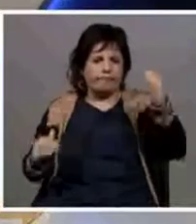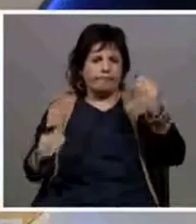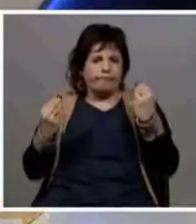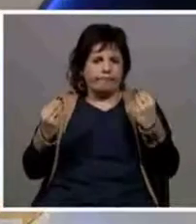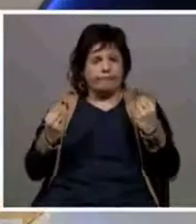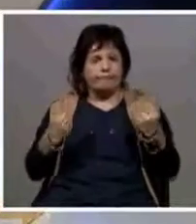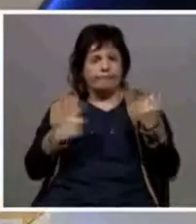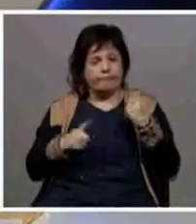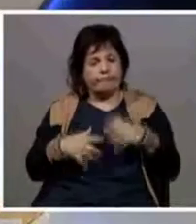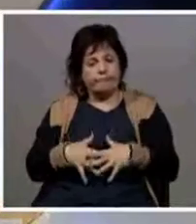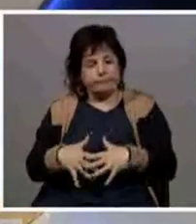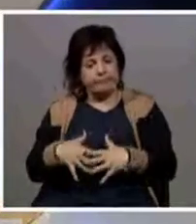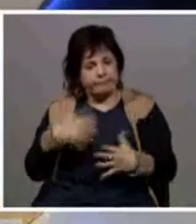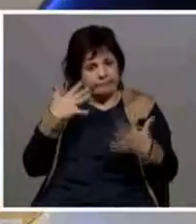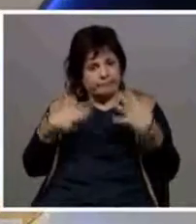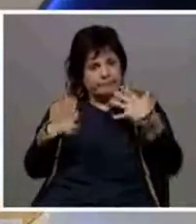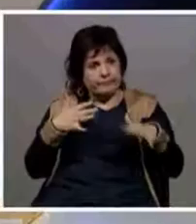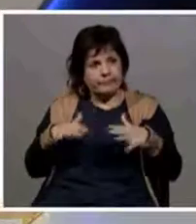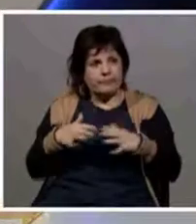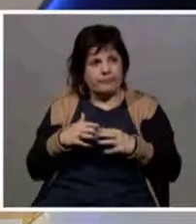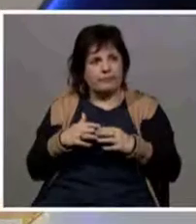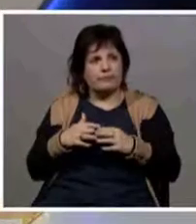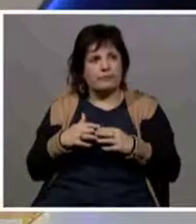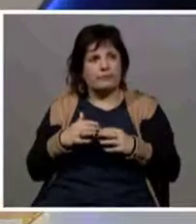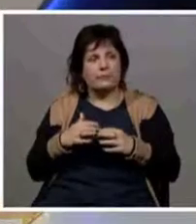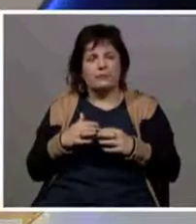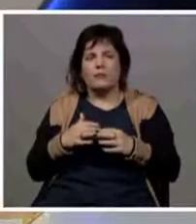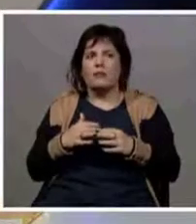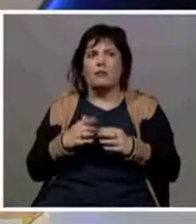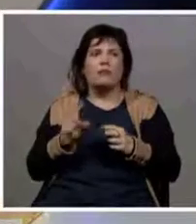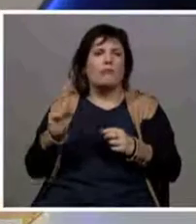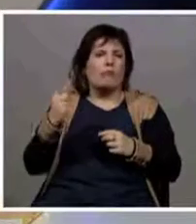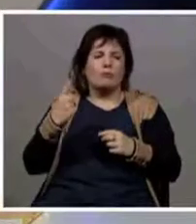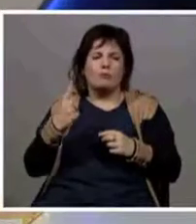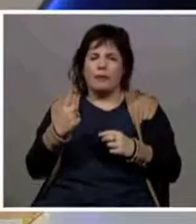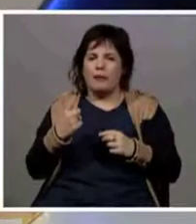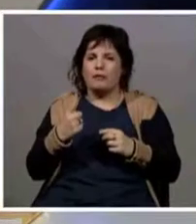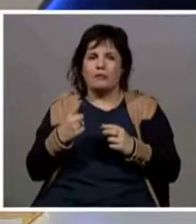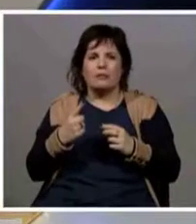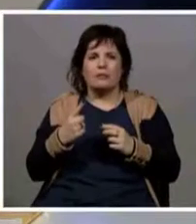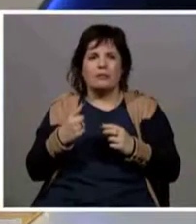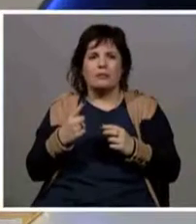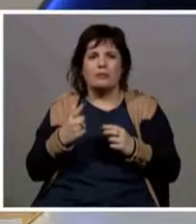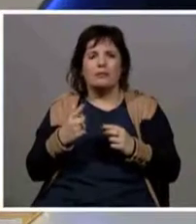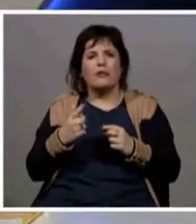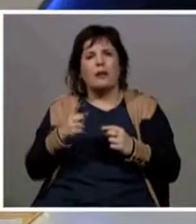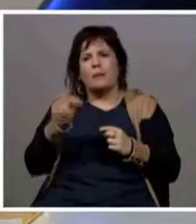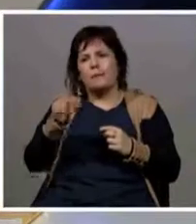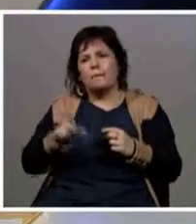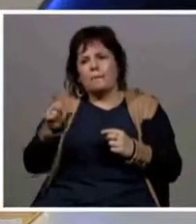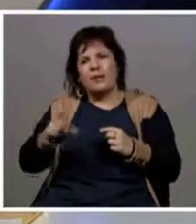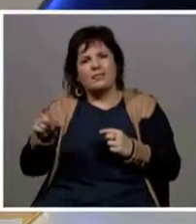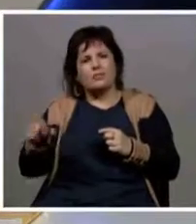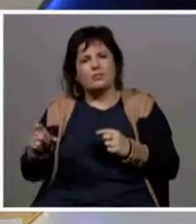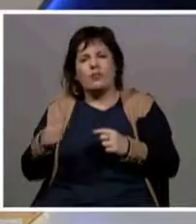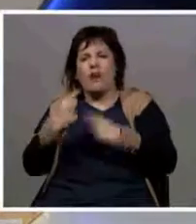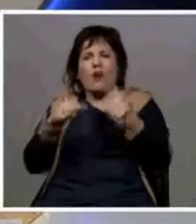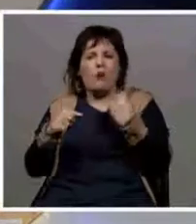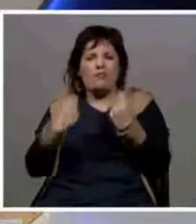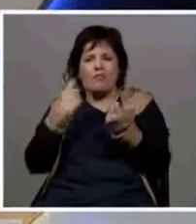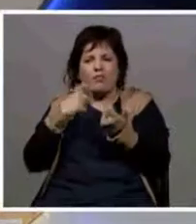la maternidad en adolescentes se concentra fundamentalmente en aquellas poblaciones con necesidades y